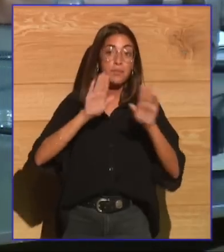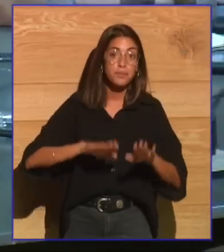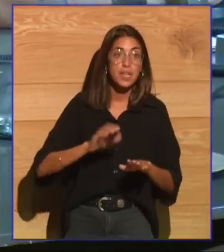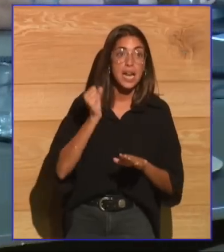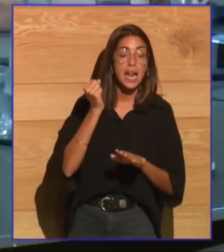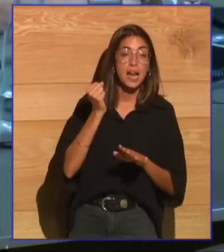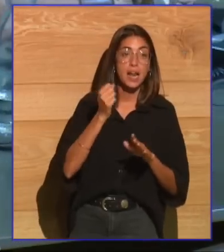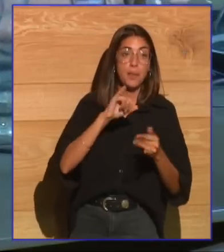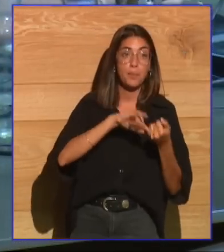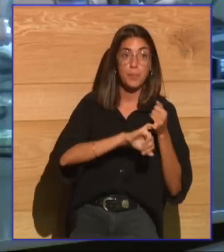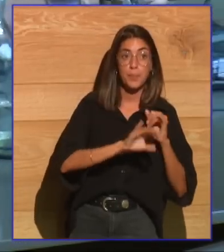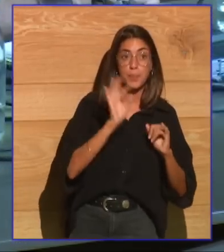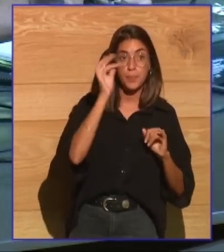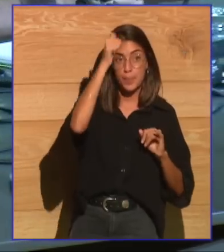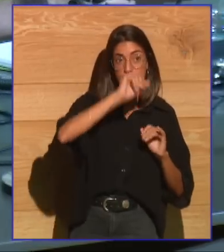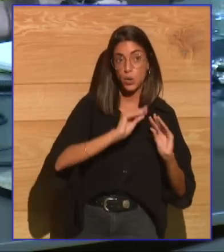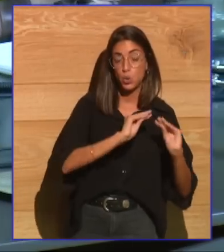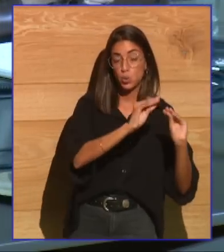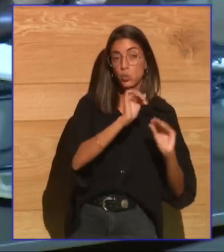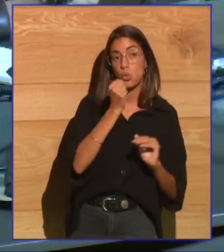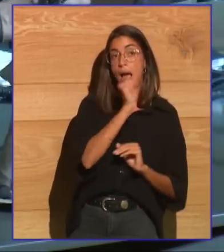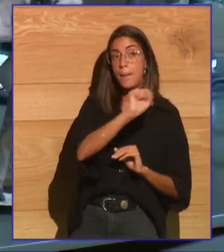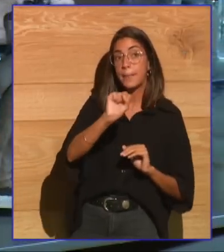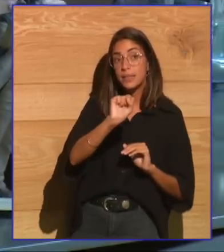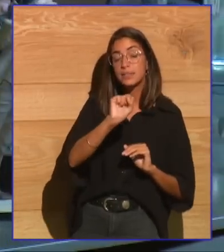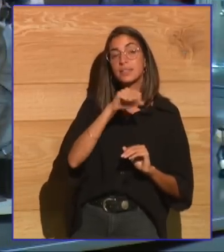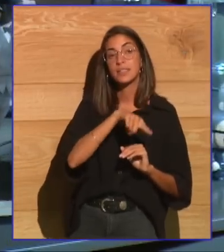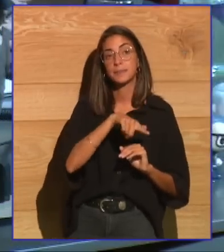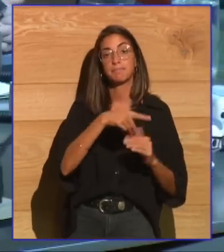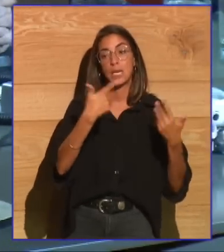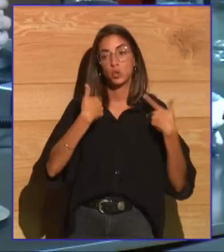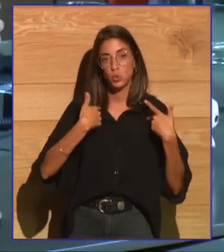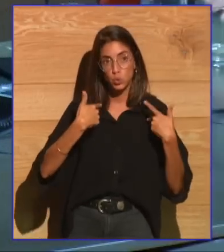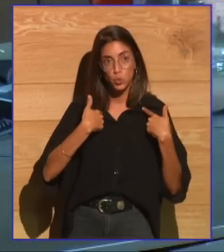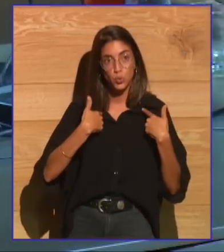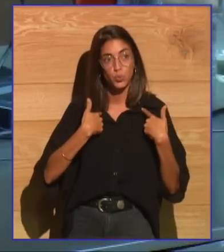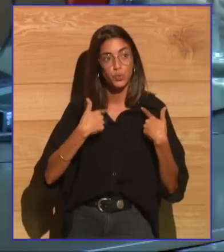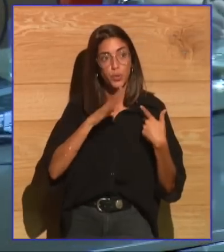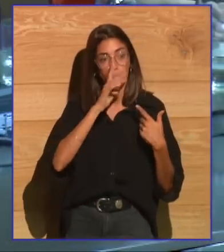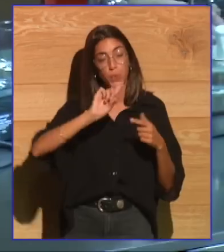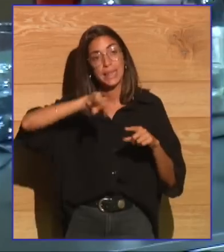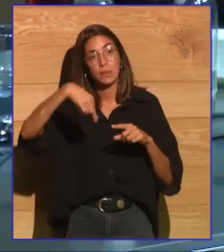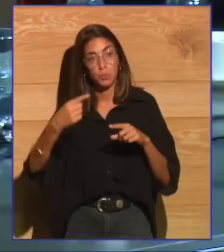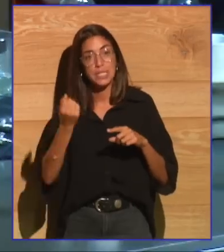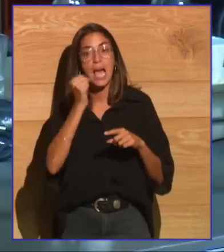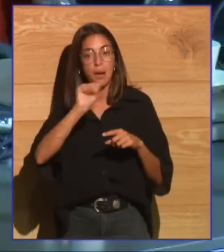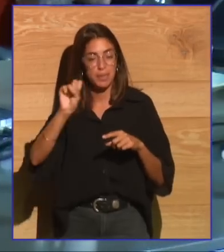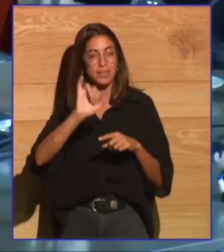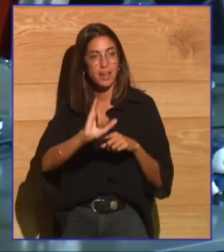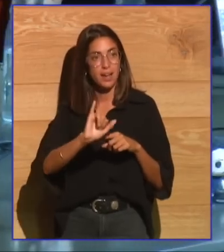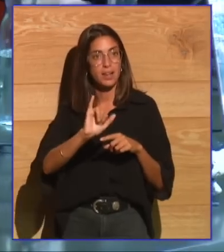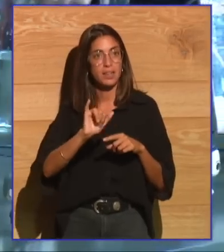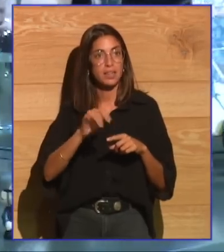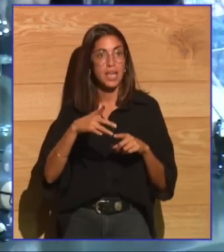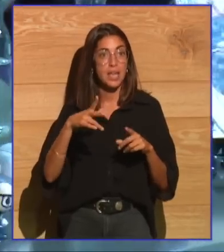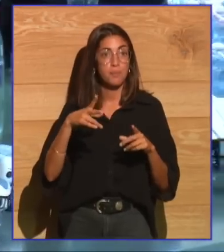su marido la usa para la satisfacción más elemental y prácticamente fisiológica y luego tiene a su amante esta cantante